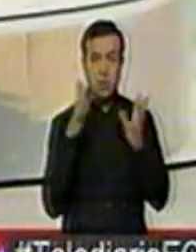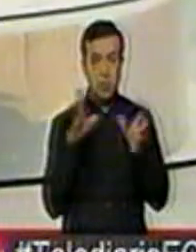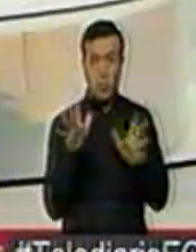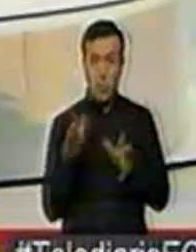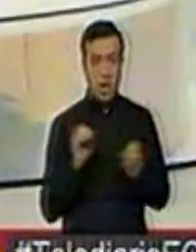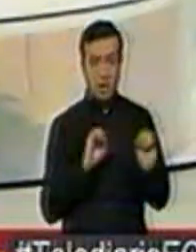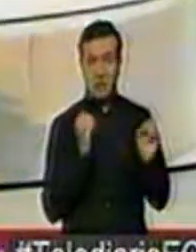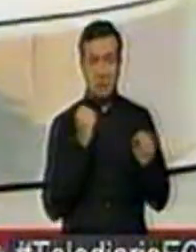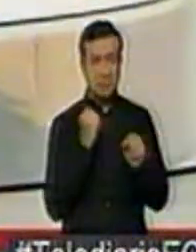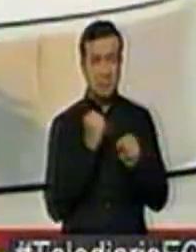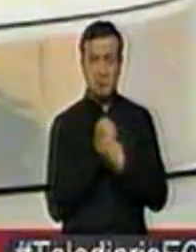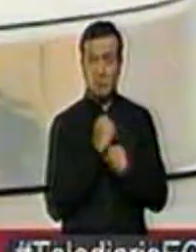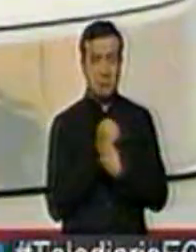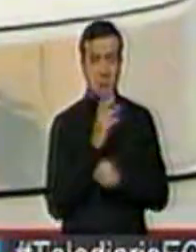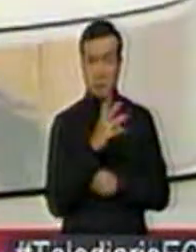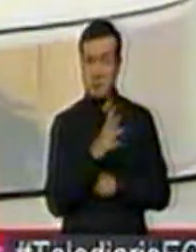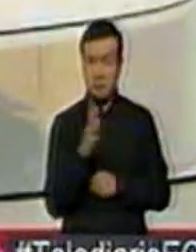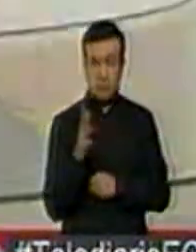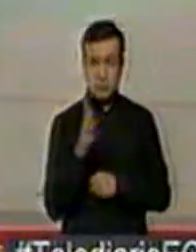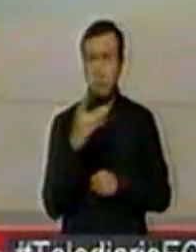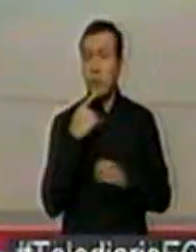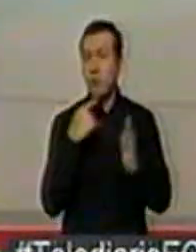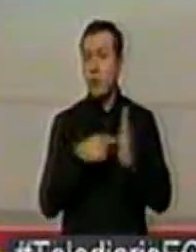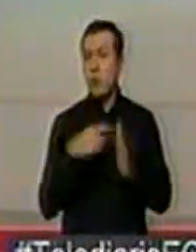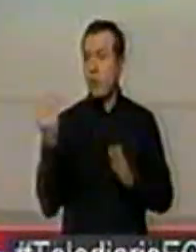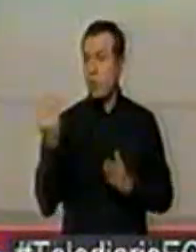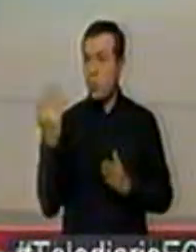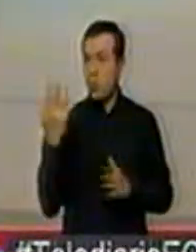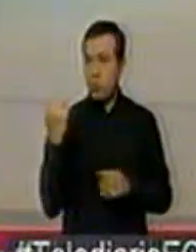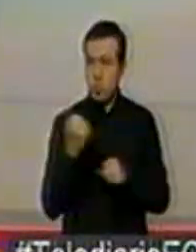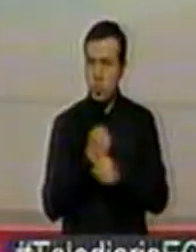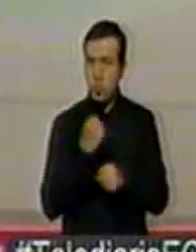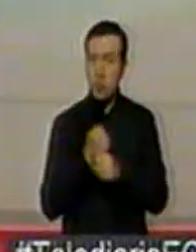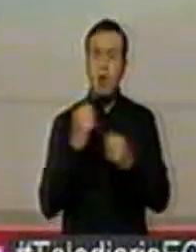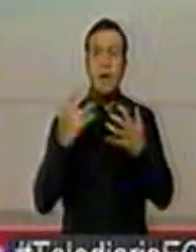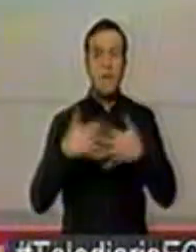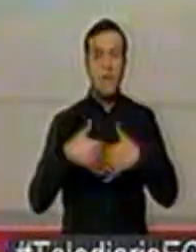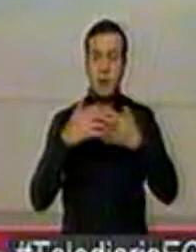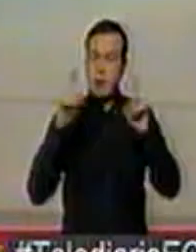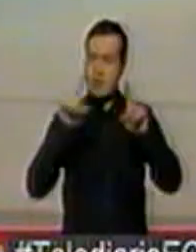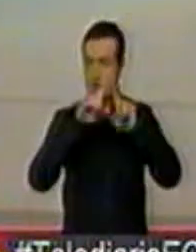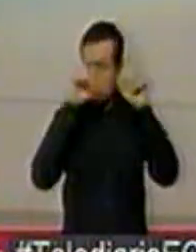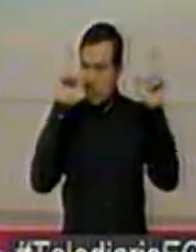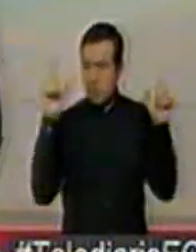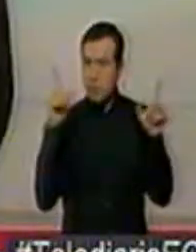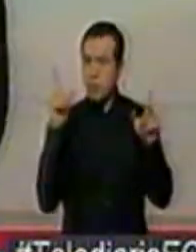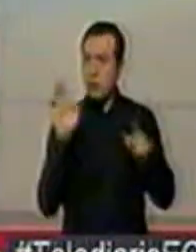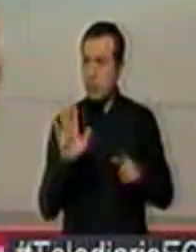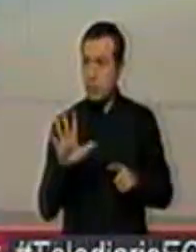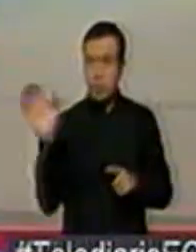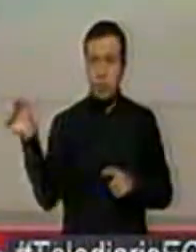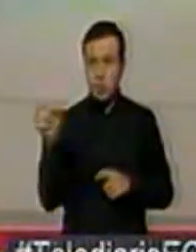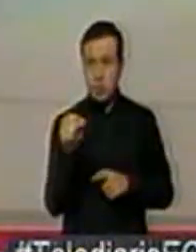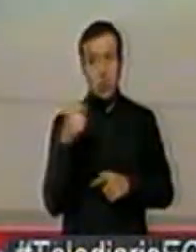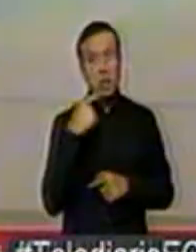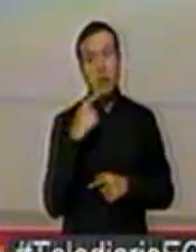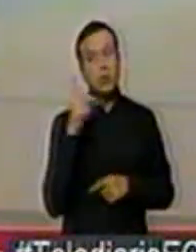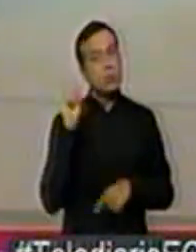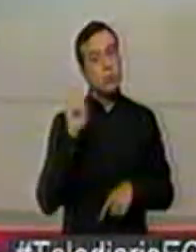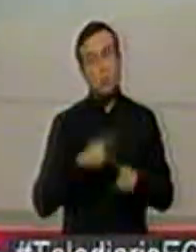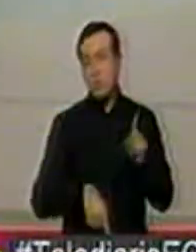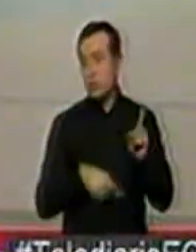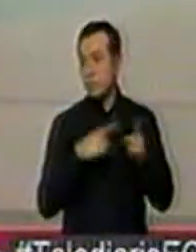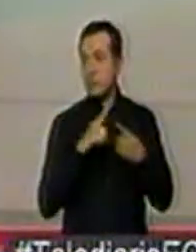naturaleza en donde podemos a un chico que quiere poner una fábrica una empresa o un sueño y amarrarlo y decirle mira